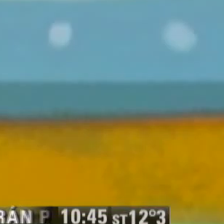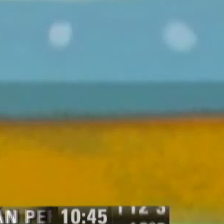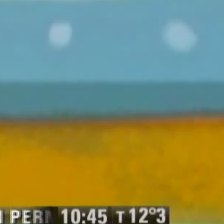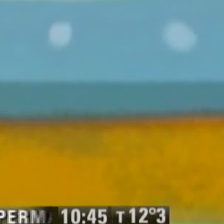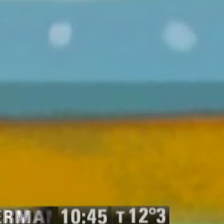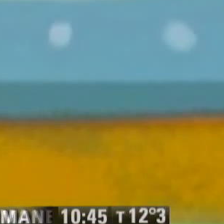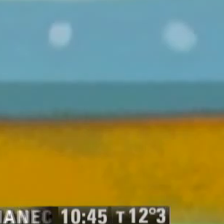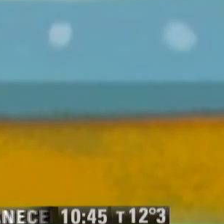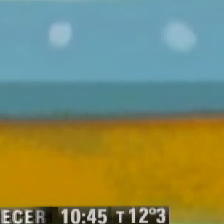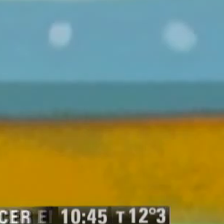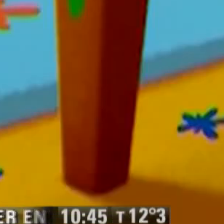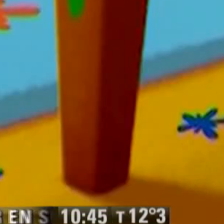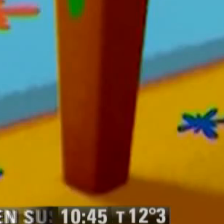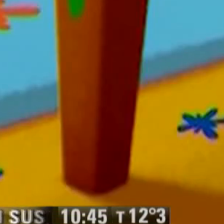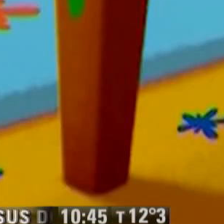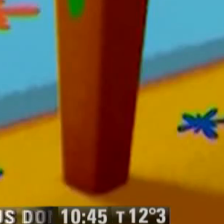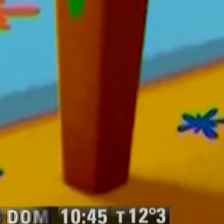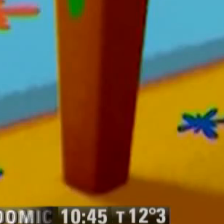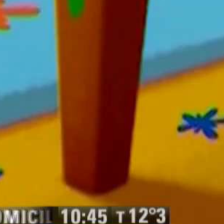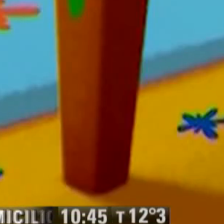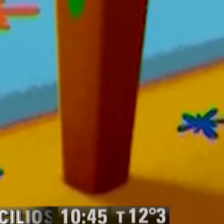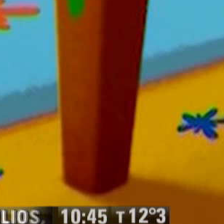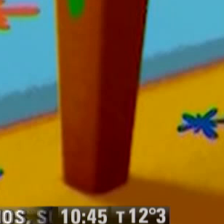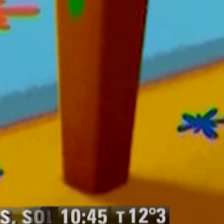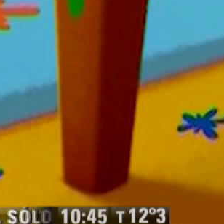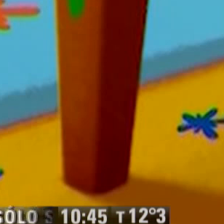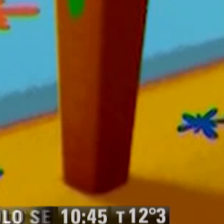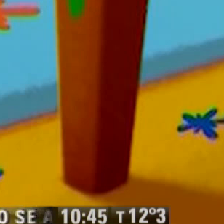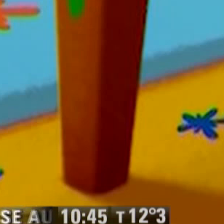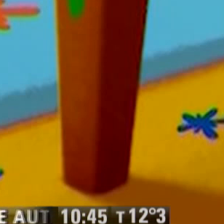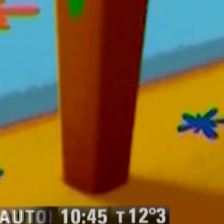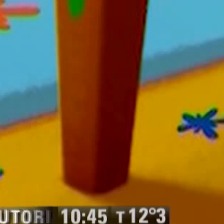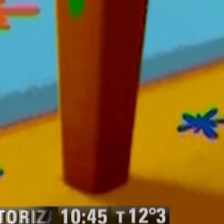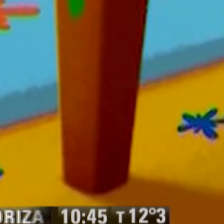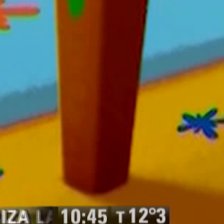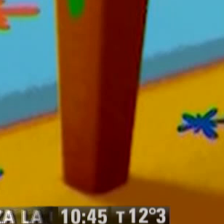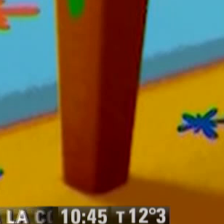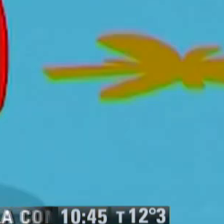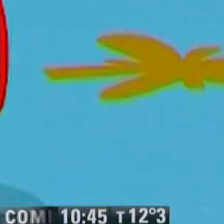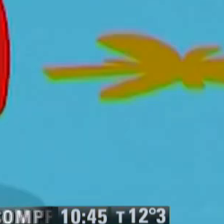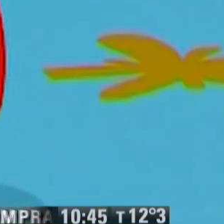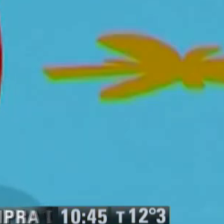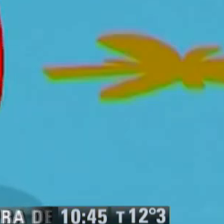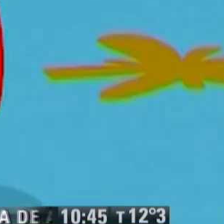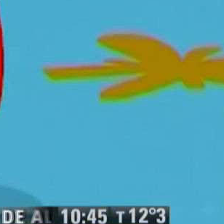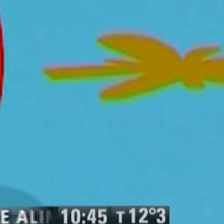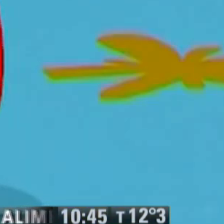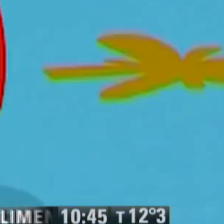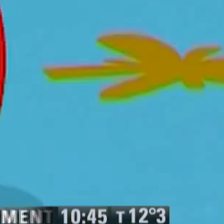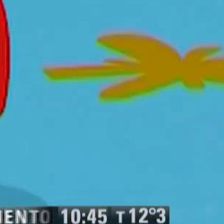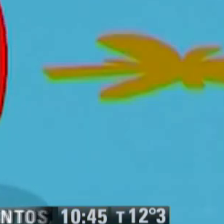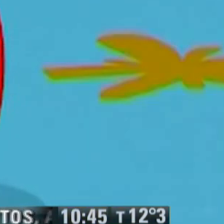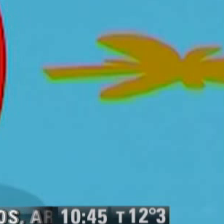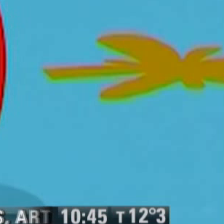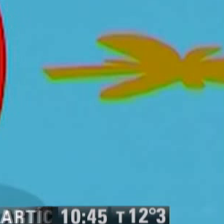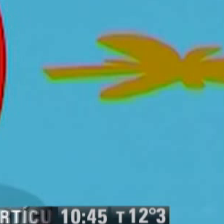¡Uy! Pintamos toda la pieza también. ¡Uy! Y nos quedó muy linda. Ahora